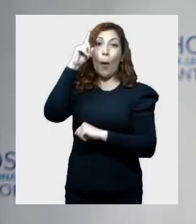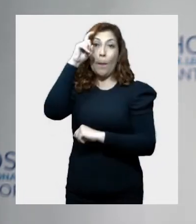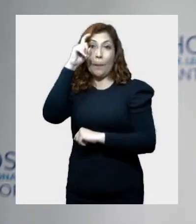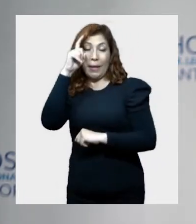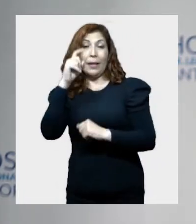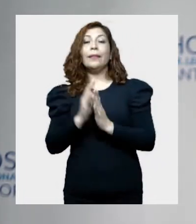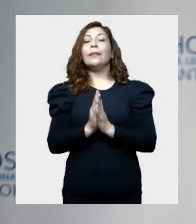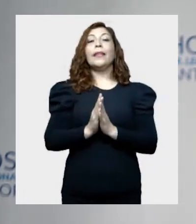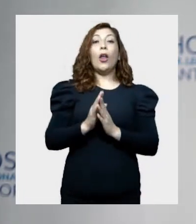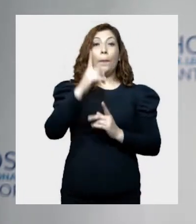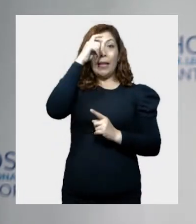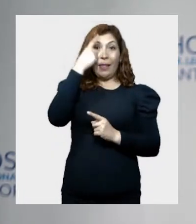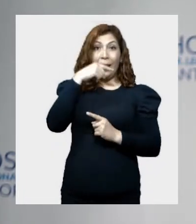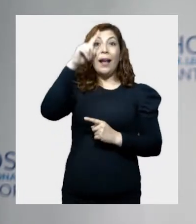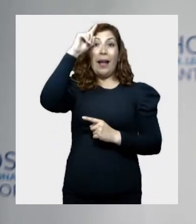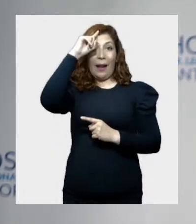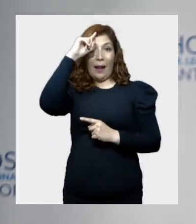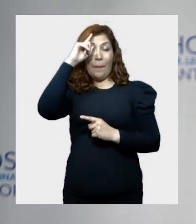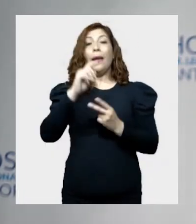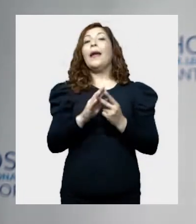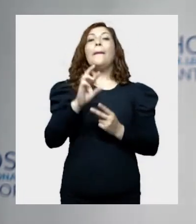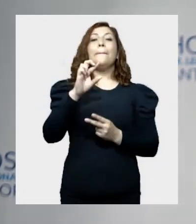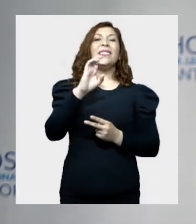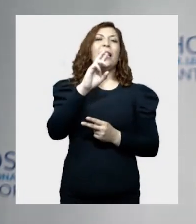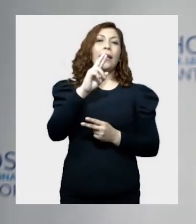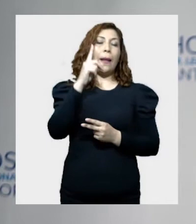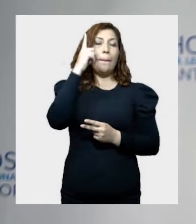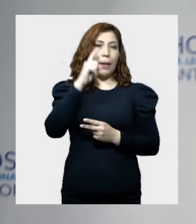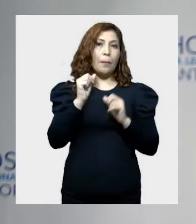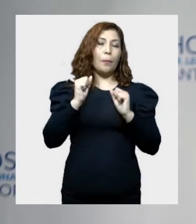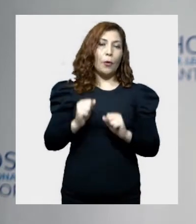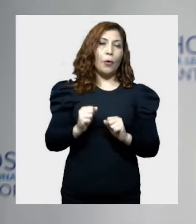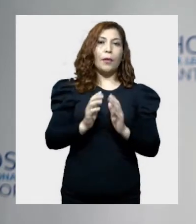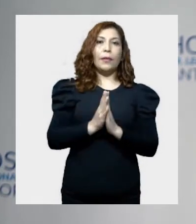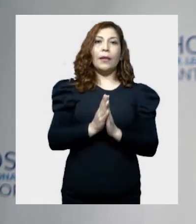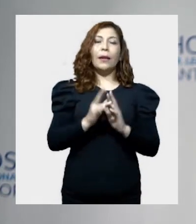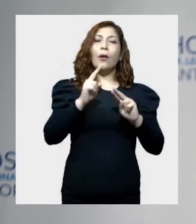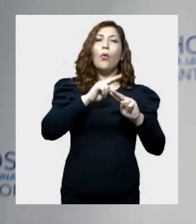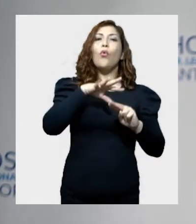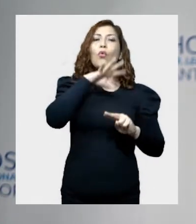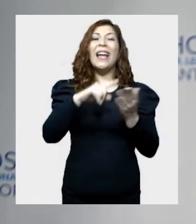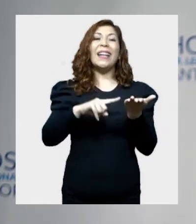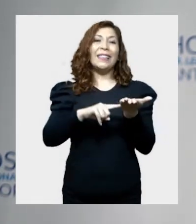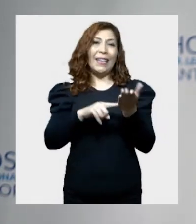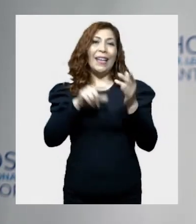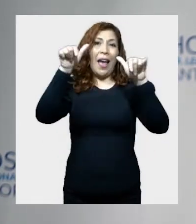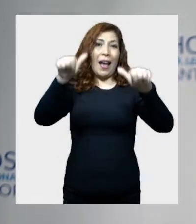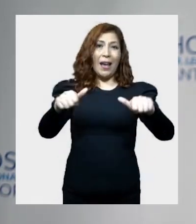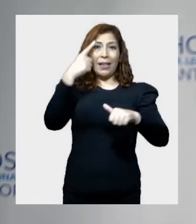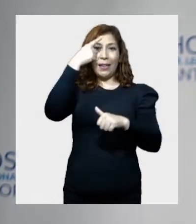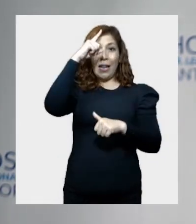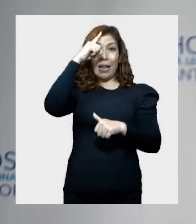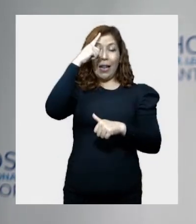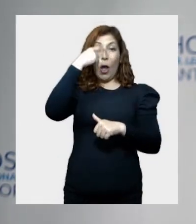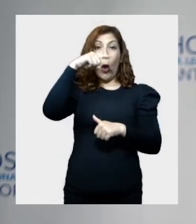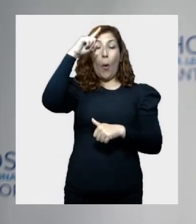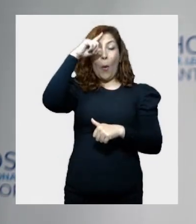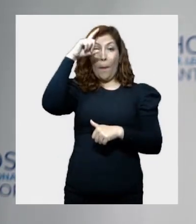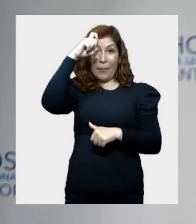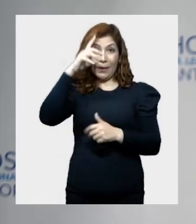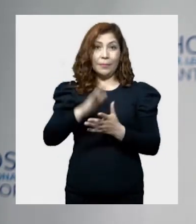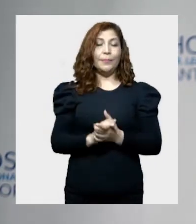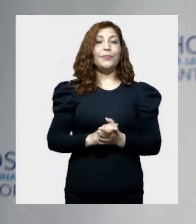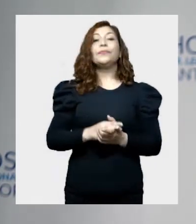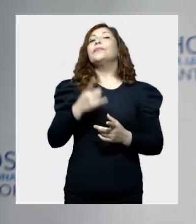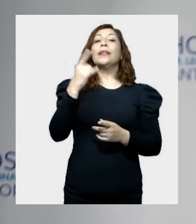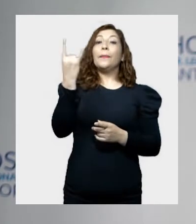Carlos Cisternas de Calama en PCR para la implementación de la técnica en dicho recinto hospitalario. Esta unidad